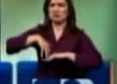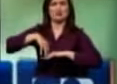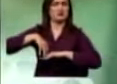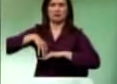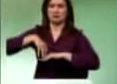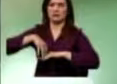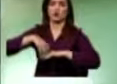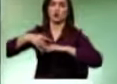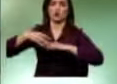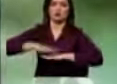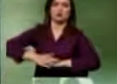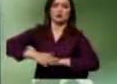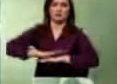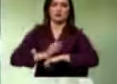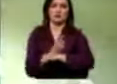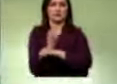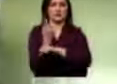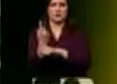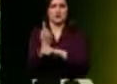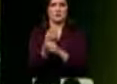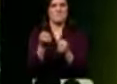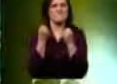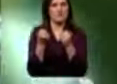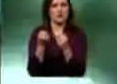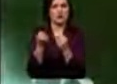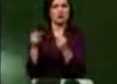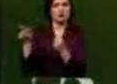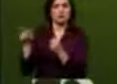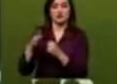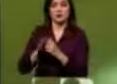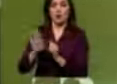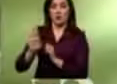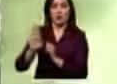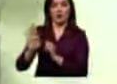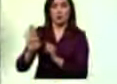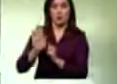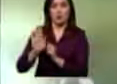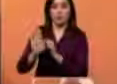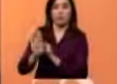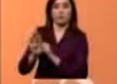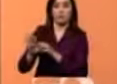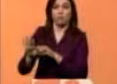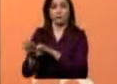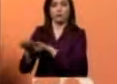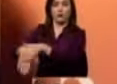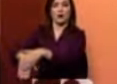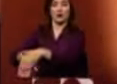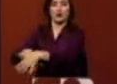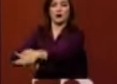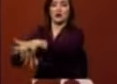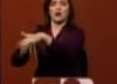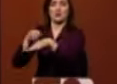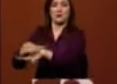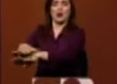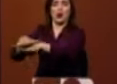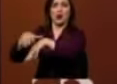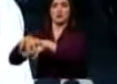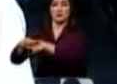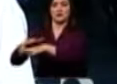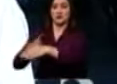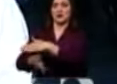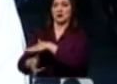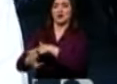El aguacero duró una hora y la fuerza del agua tumbó la puerta de entrada al estacionamiento. Esa noche era imposible entrar al